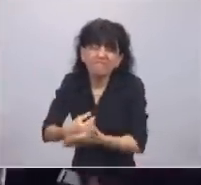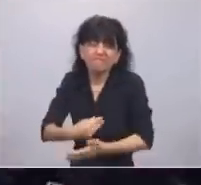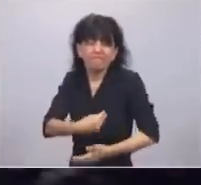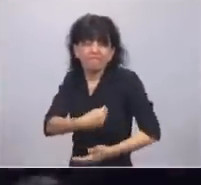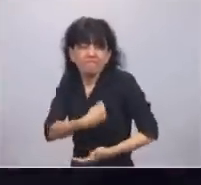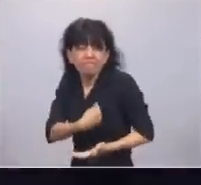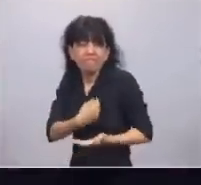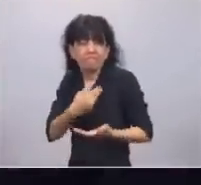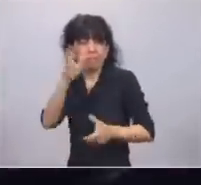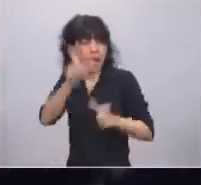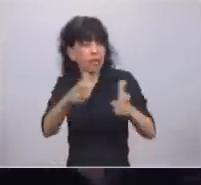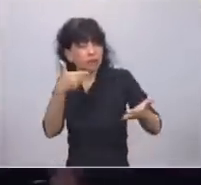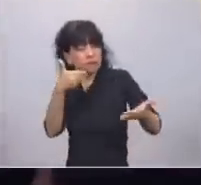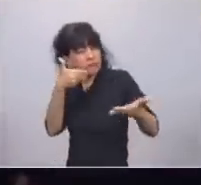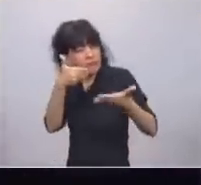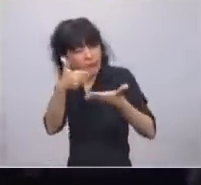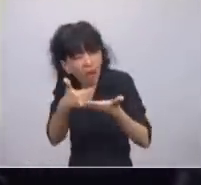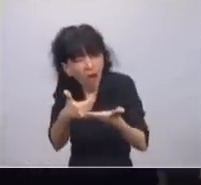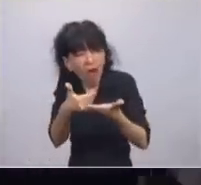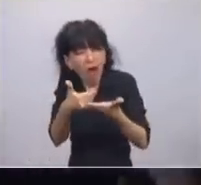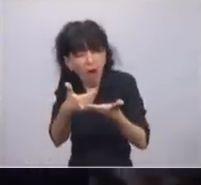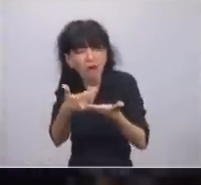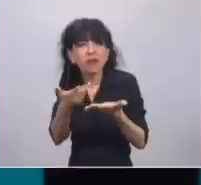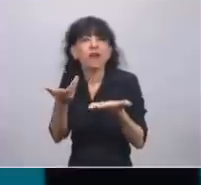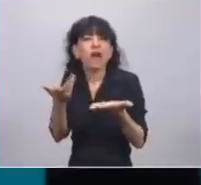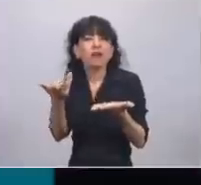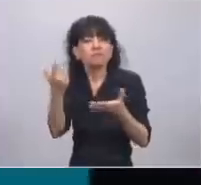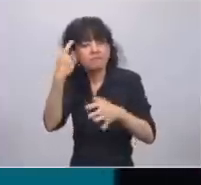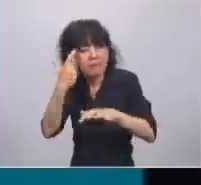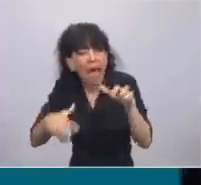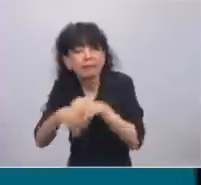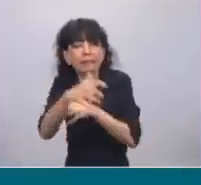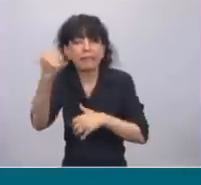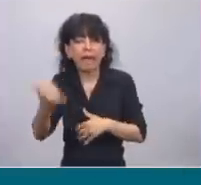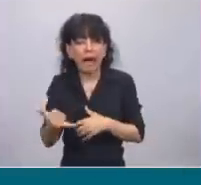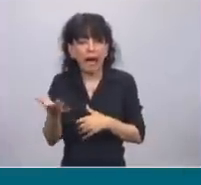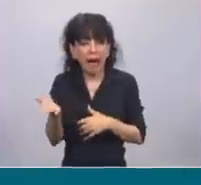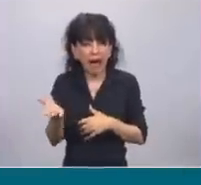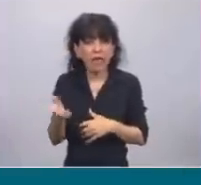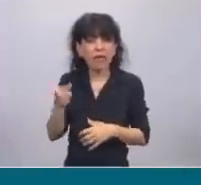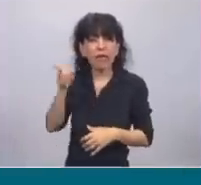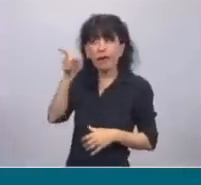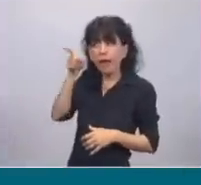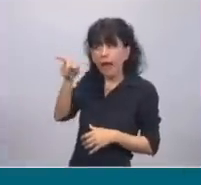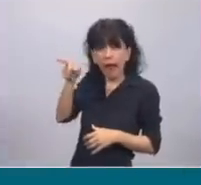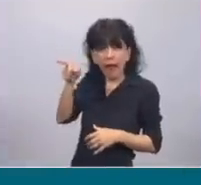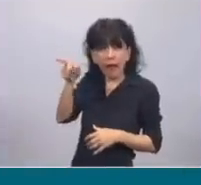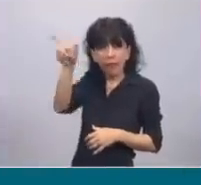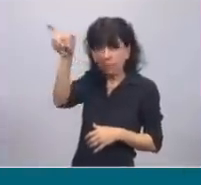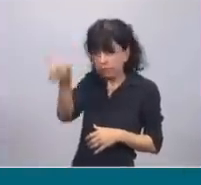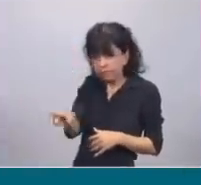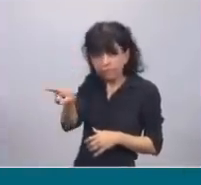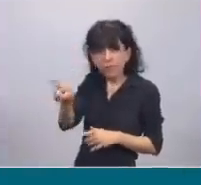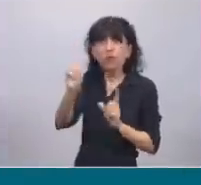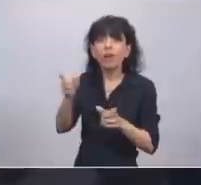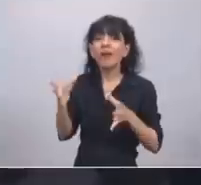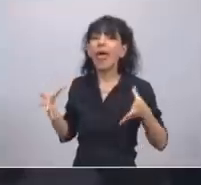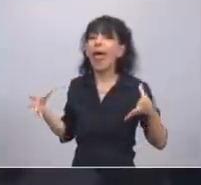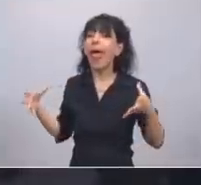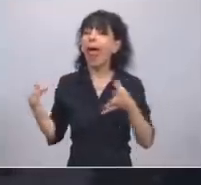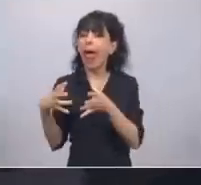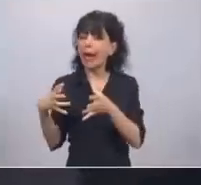empático, también están frente a un dirigente y a un equipo que